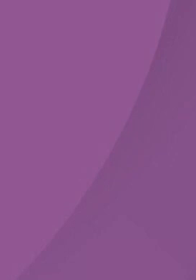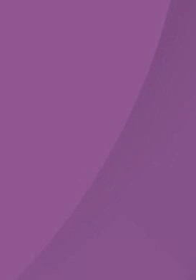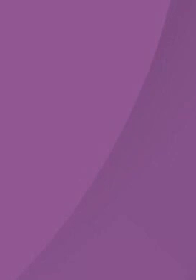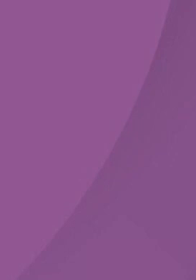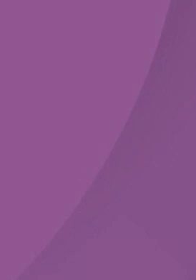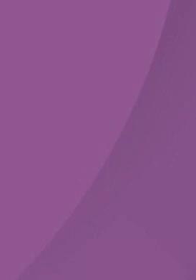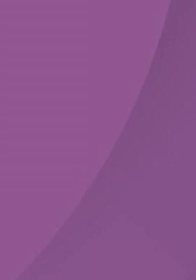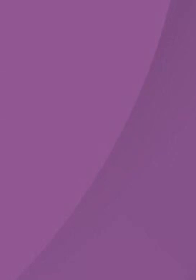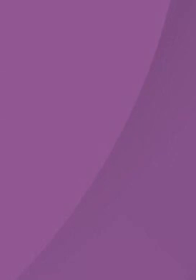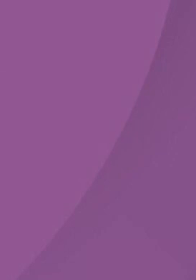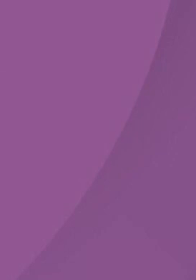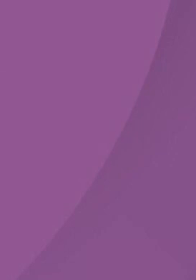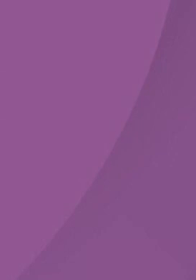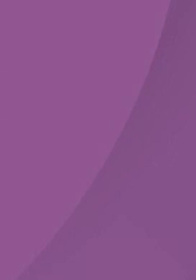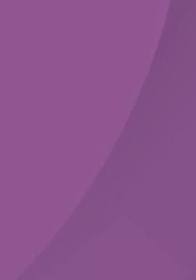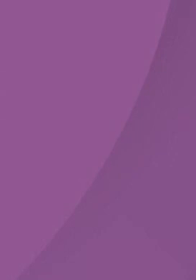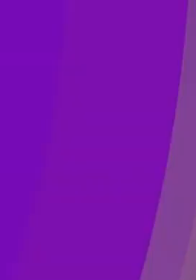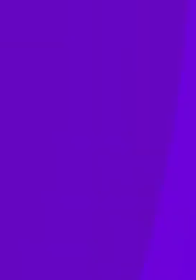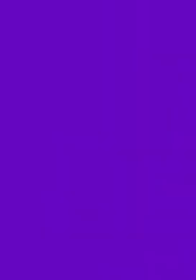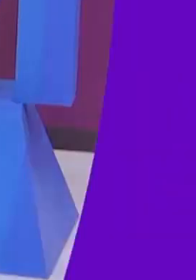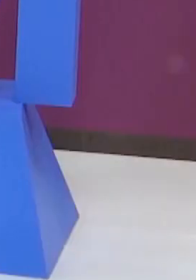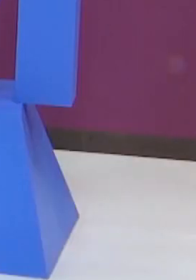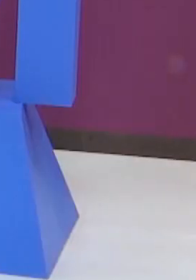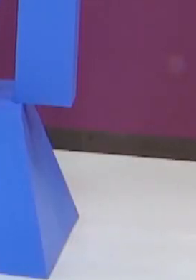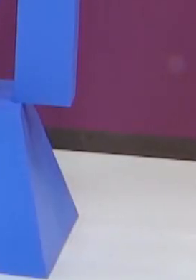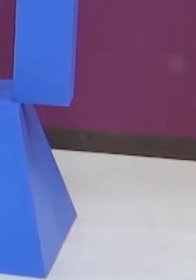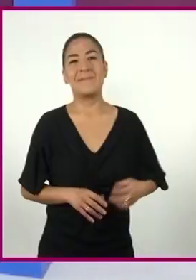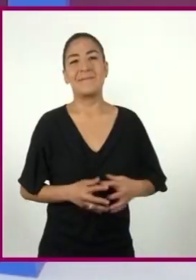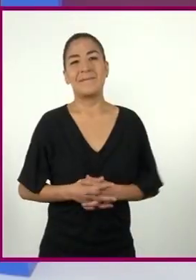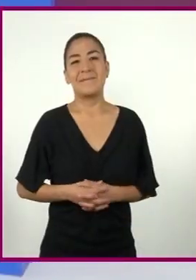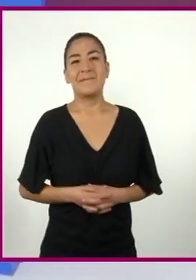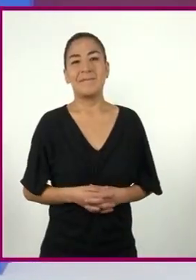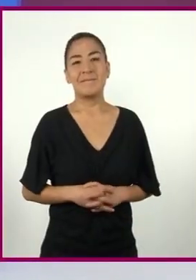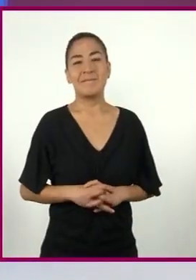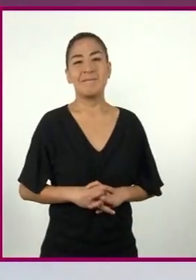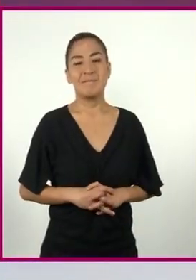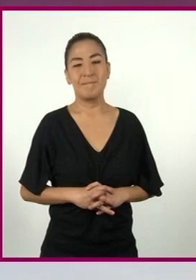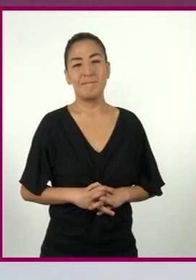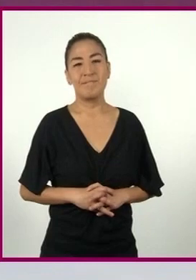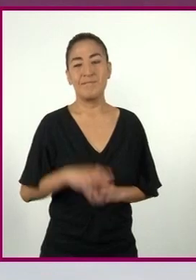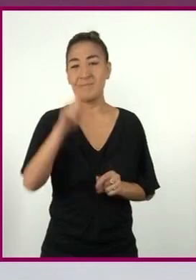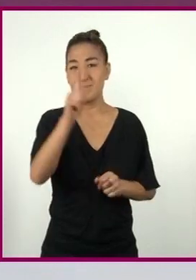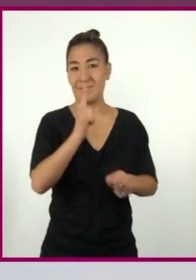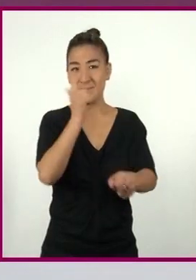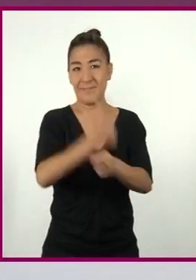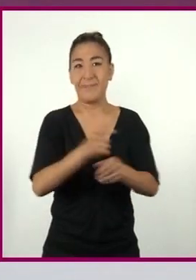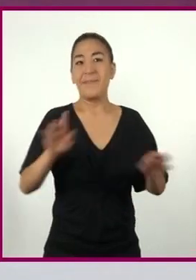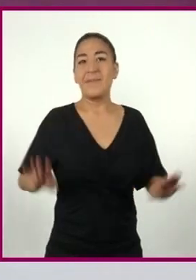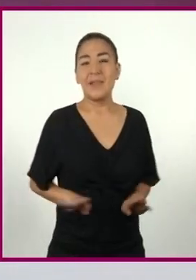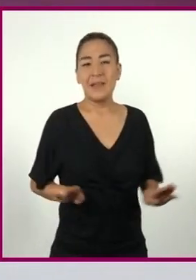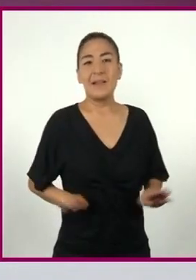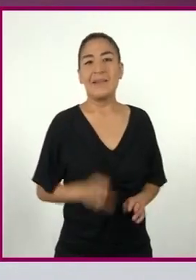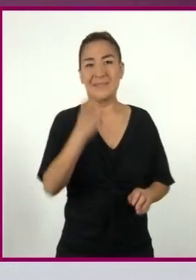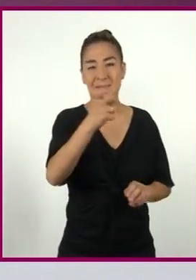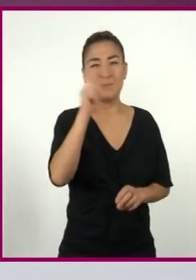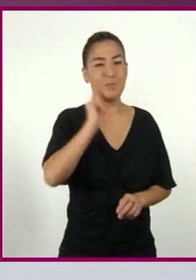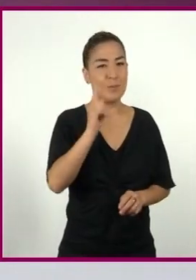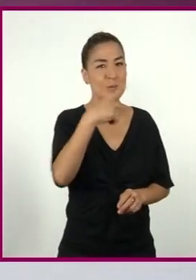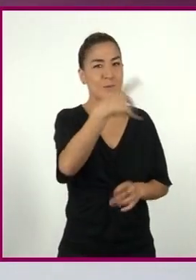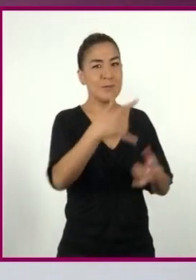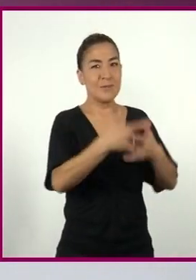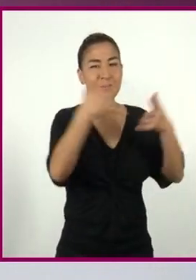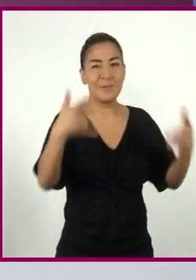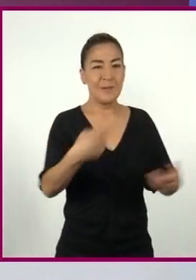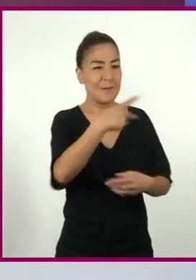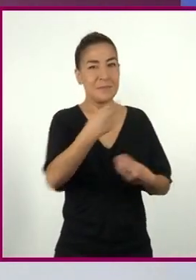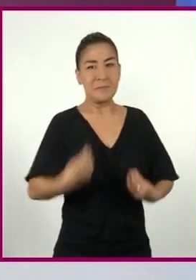también 95 años de su nacimiento. ¿Identificaron las características de la biografía de esta mujer tan